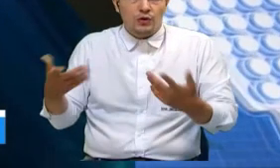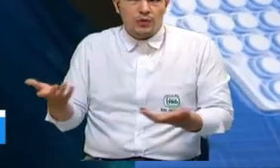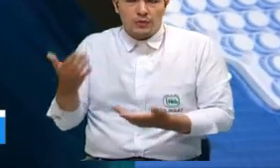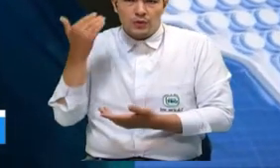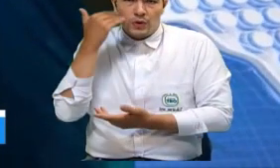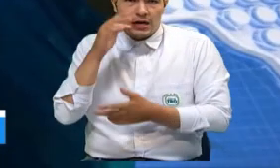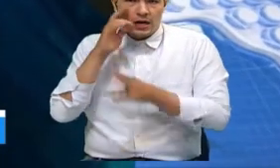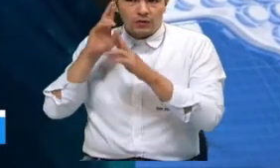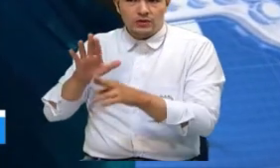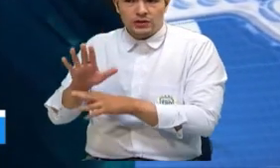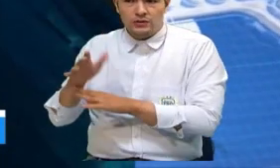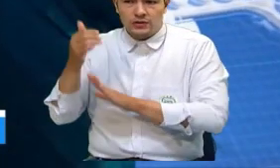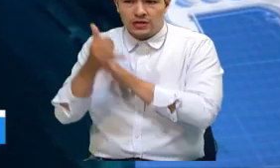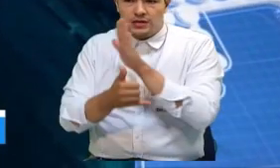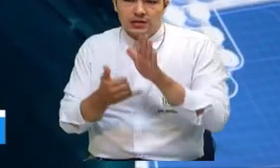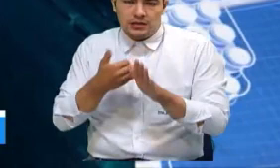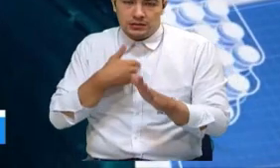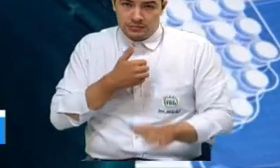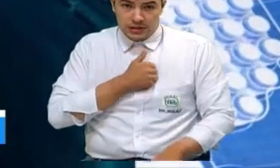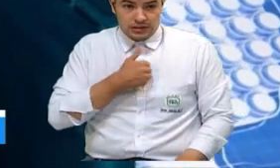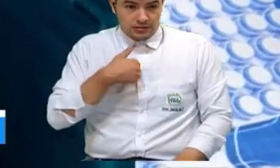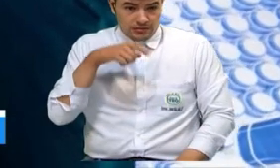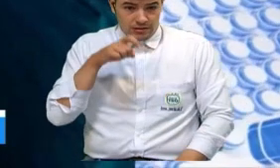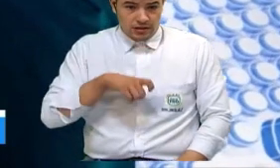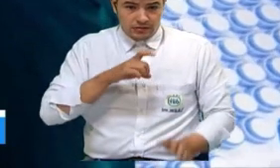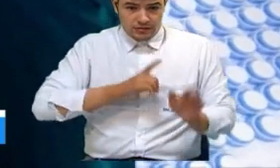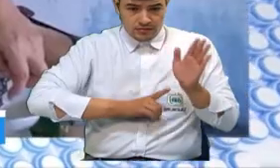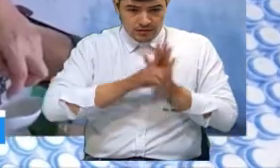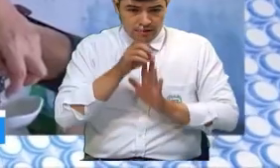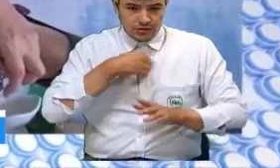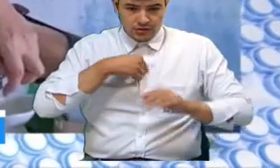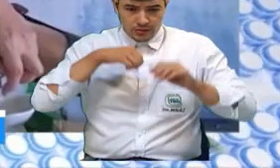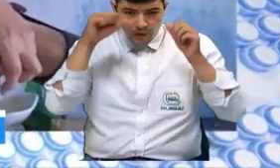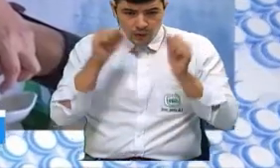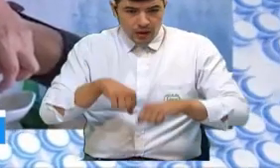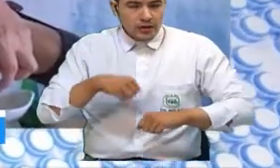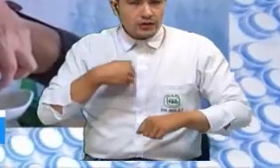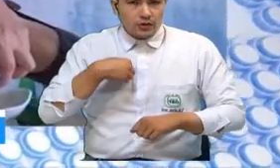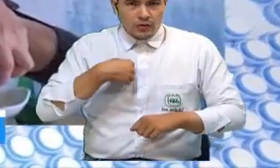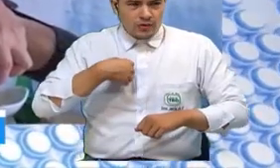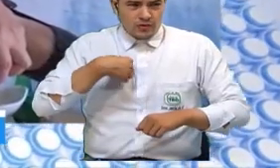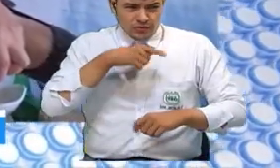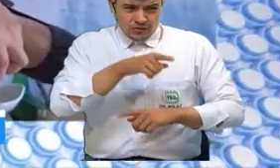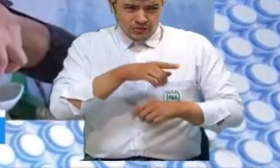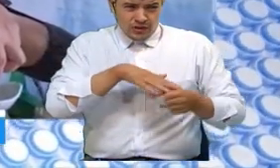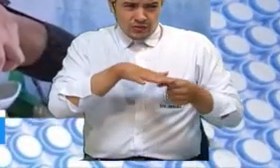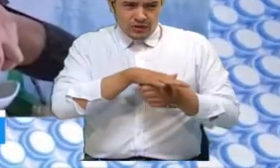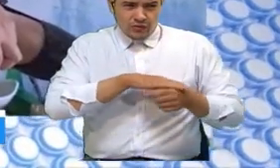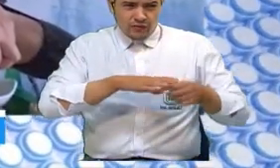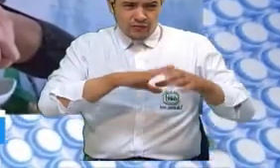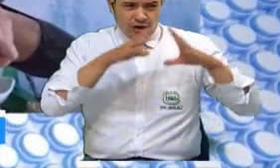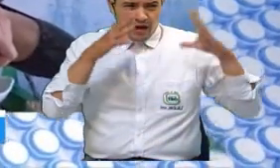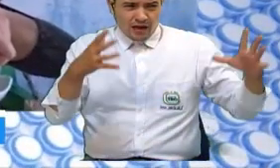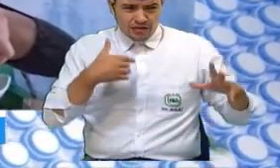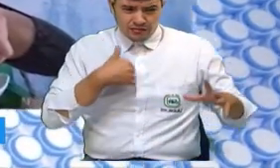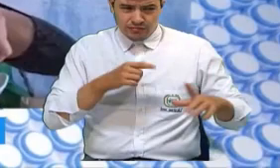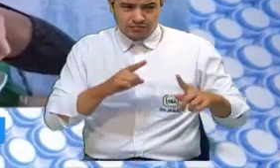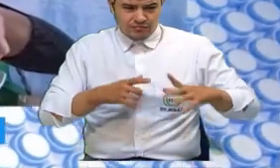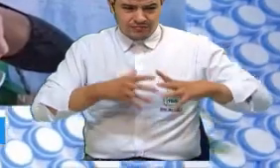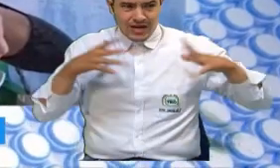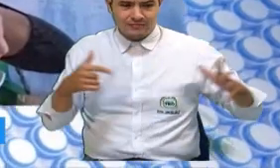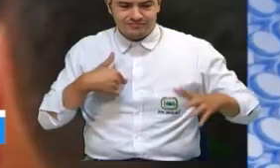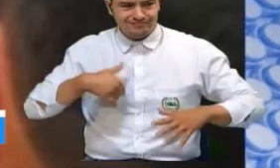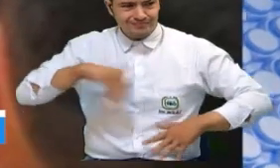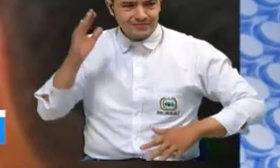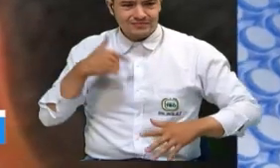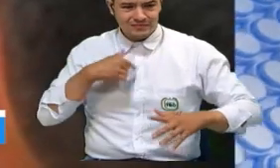Entonces es más decirse a uno mismo, bueno, yo tengo que salir adelante, tengo que poder, esto no es más fuerte que yo, voy a soñar,